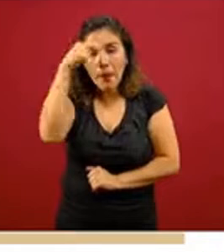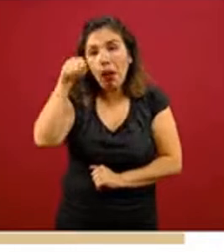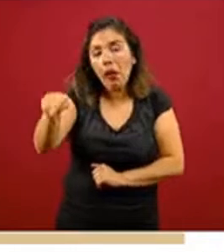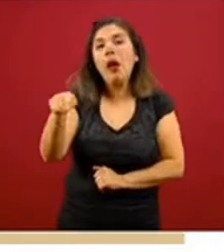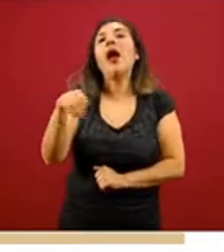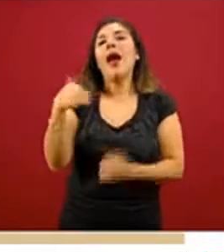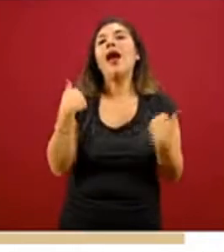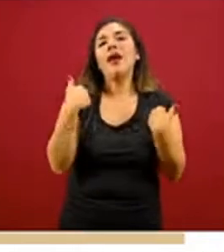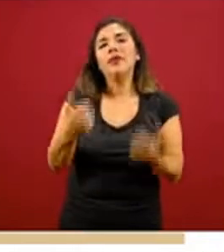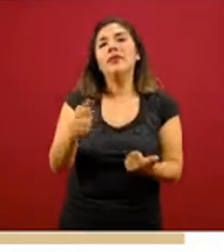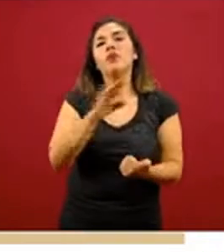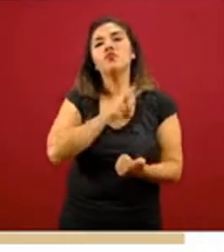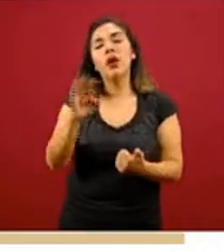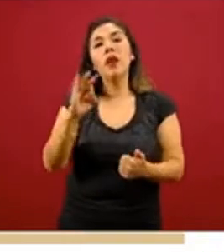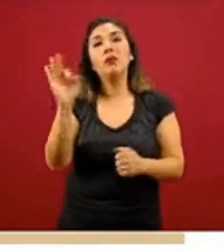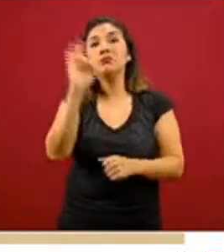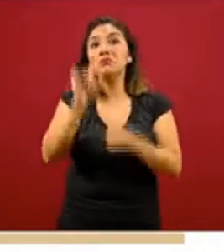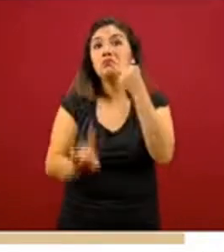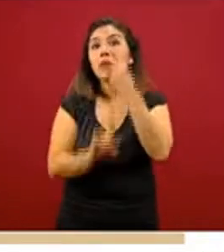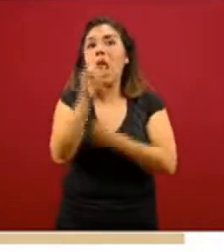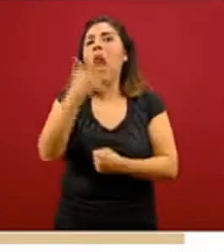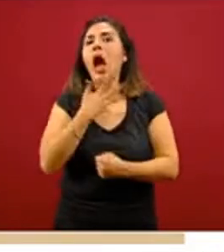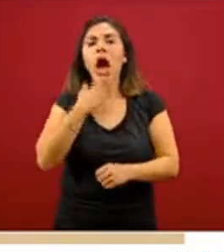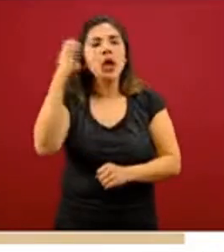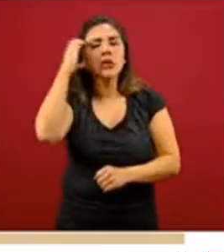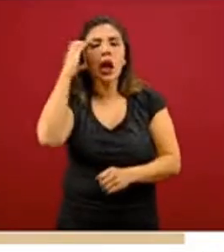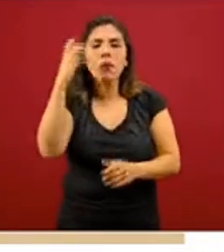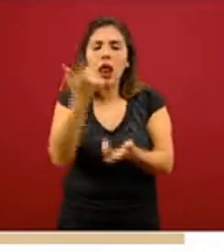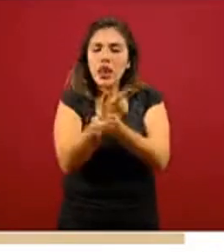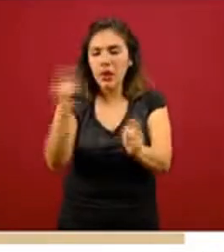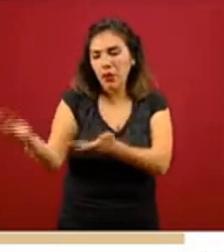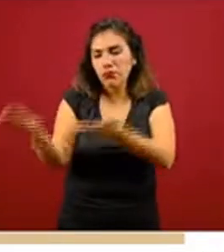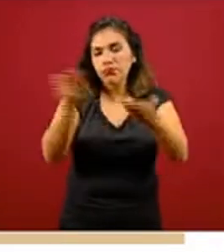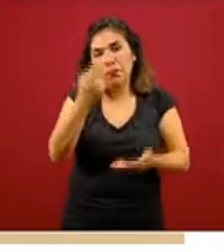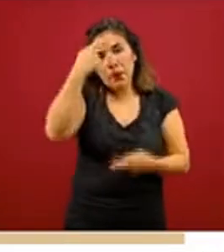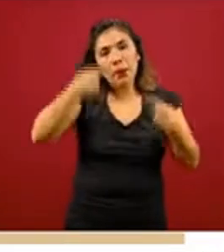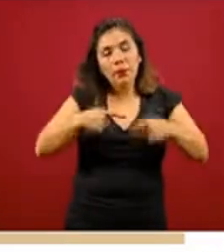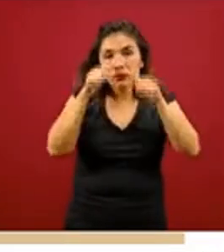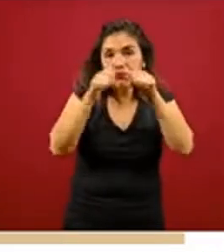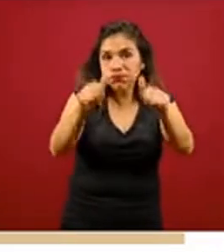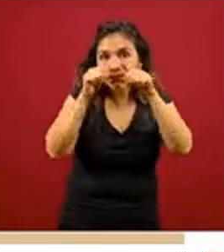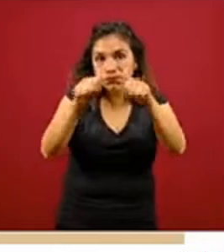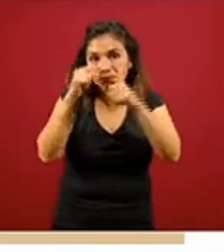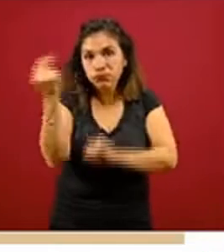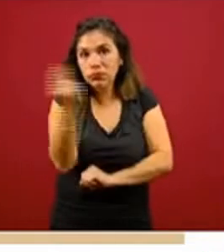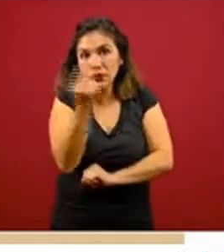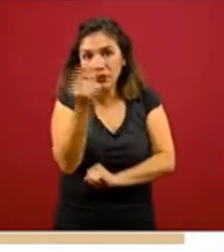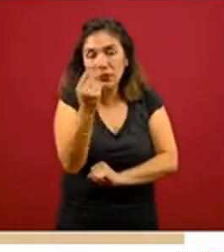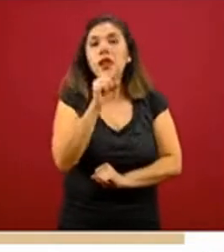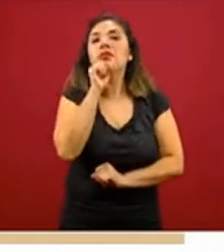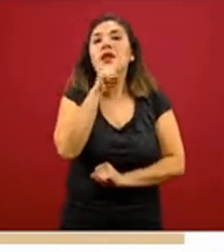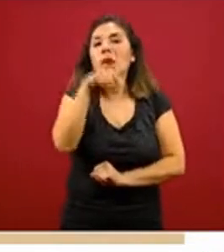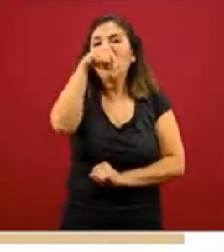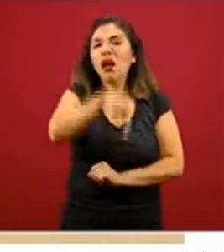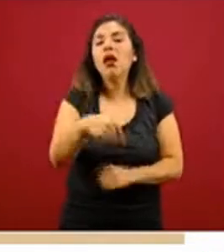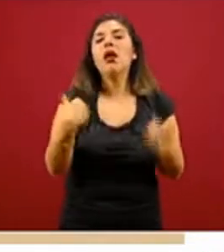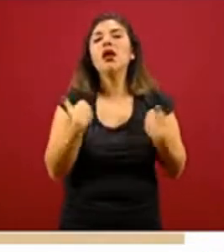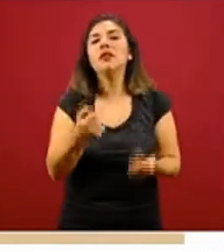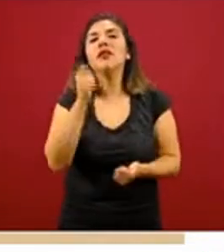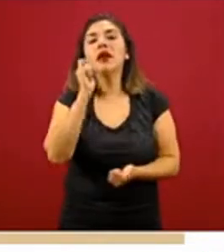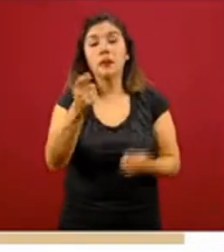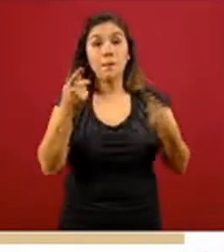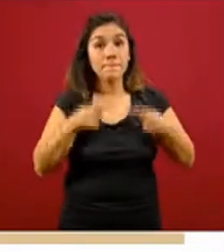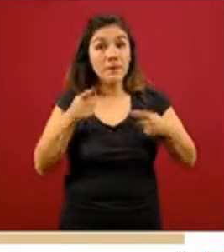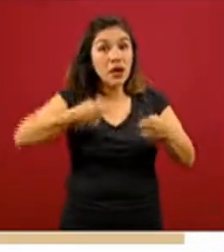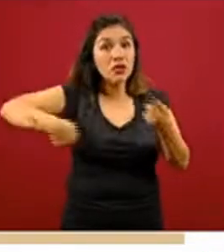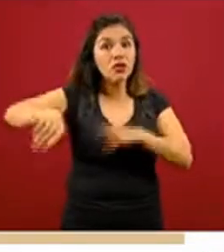la posibilidad de tener siempre disponible una cama de este tipo para atender un paciente, sino también representa que las